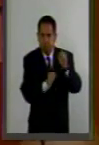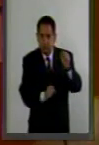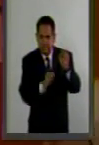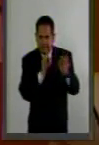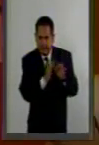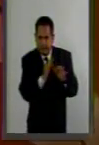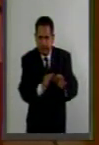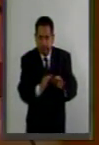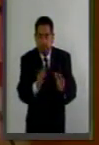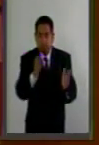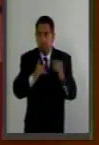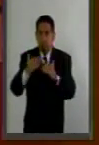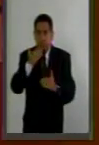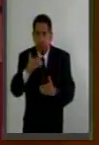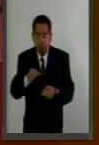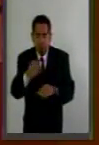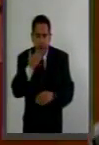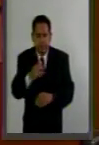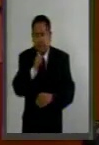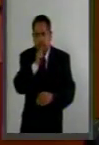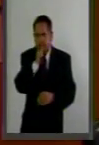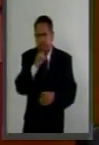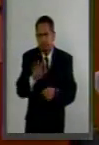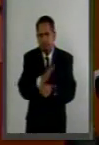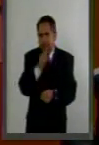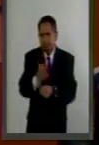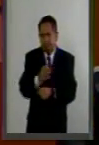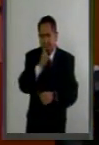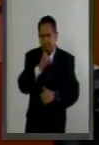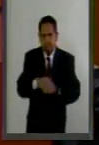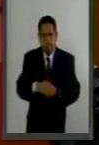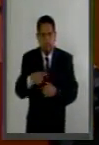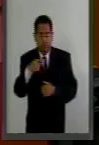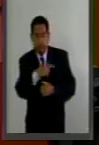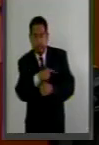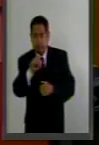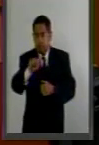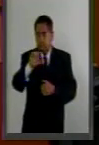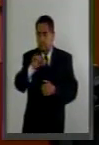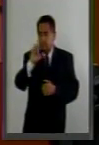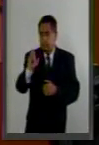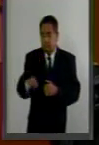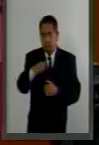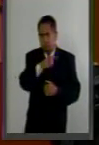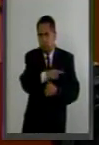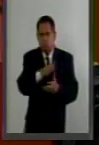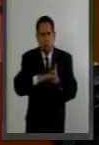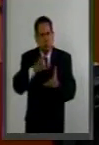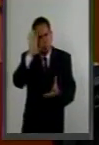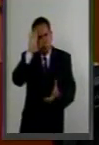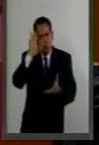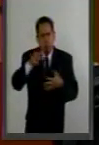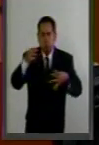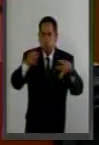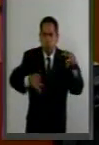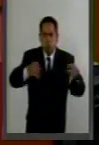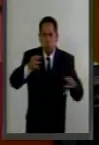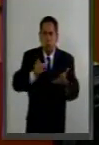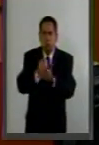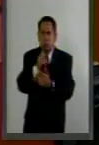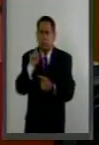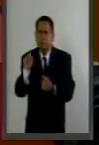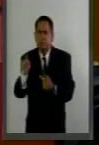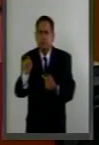completamente exitosos. La Suprema Corte de Justicia mantiene una pesada carga jurisdiccional